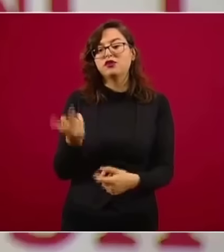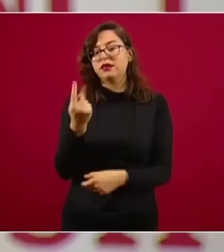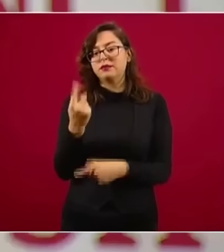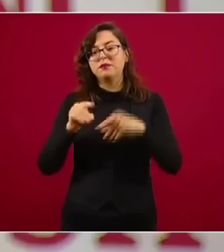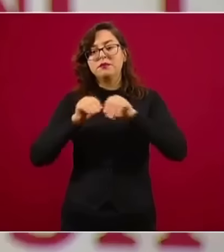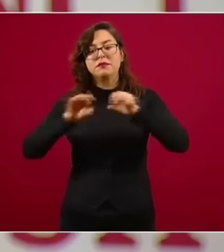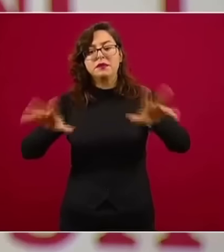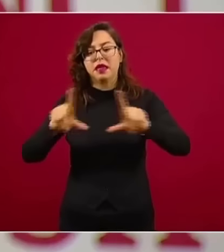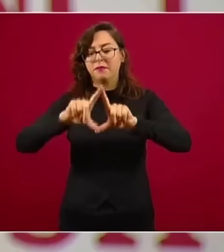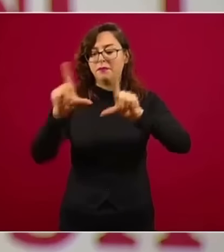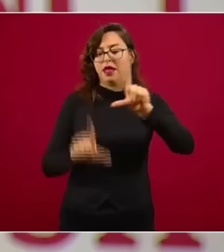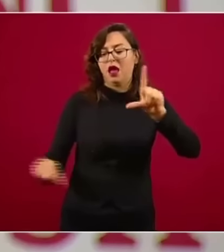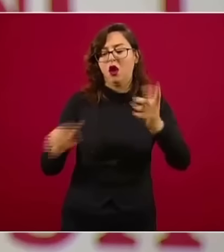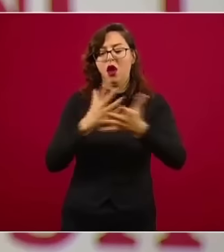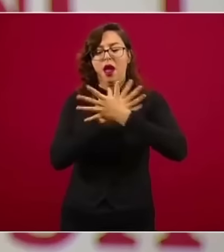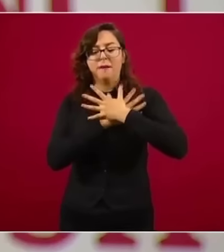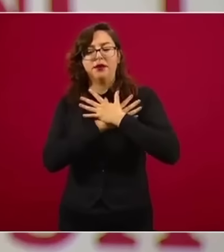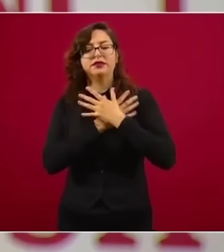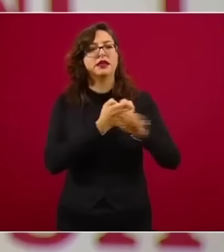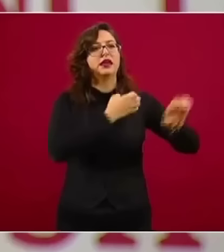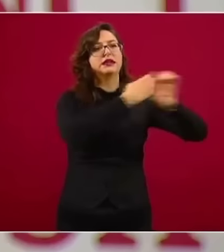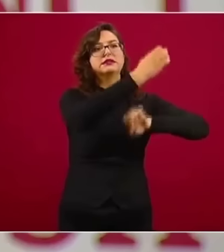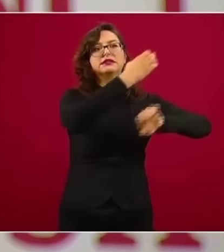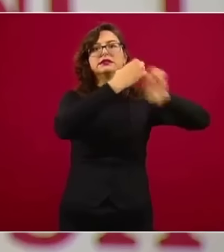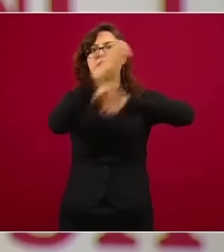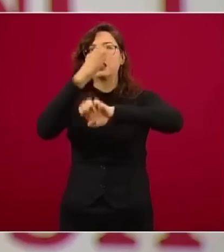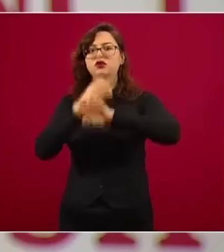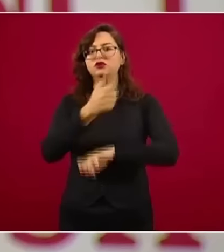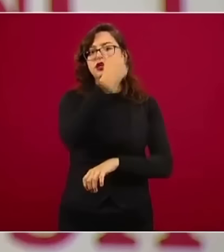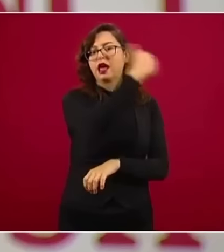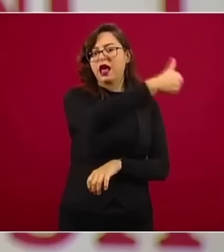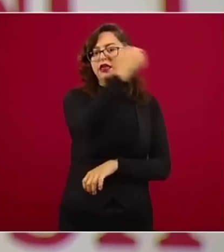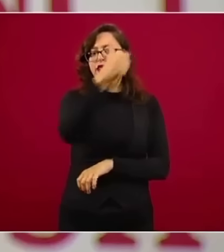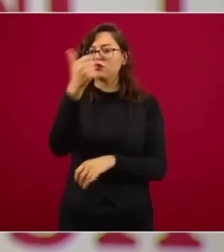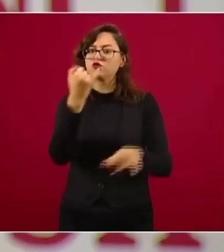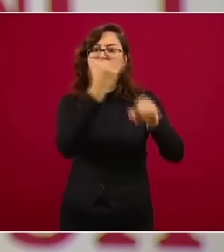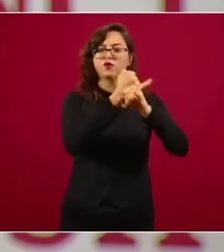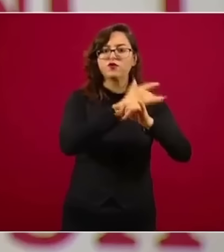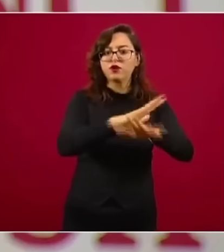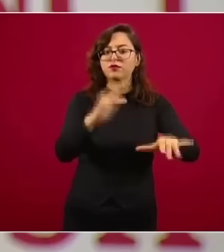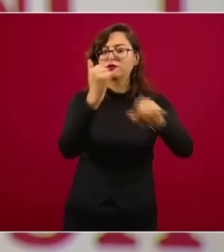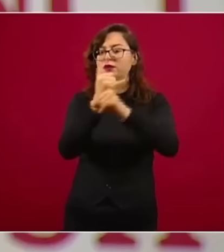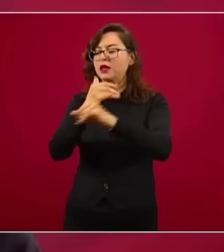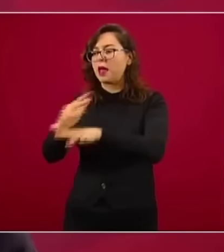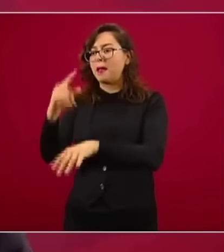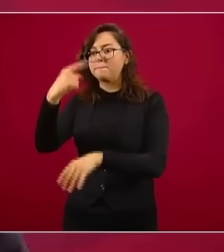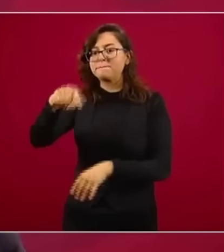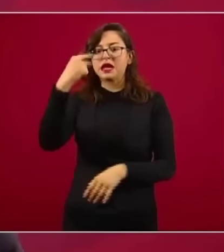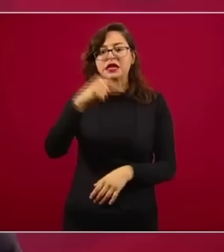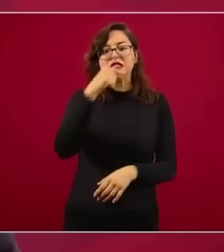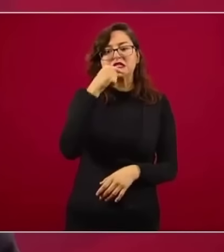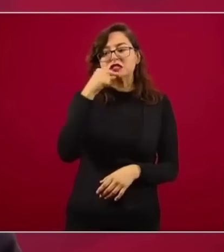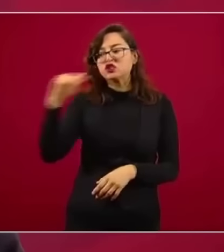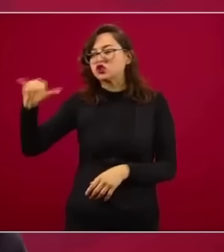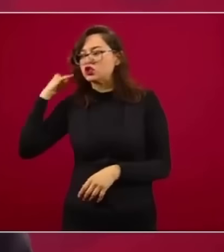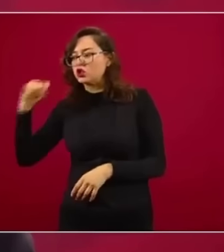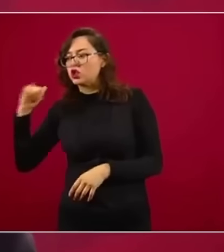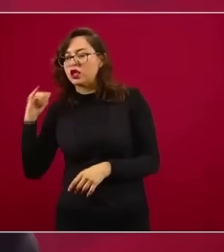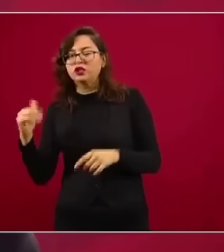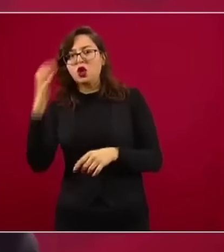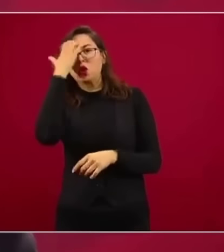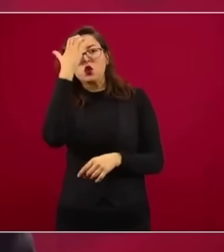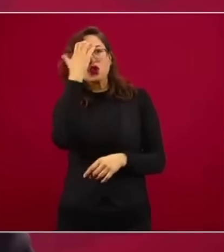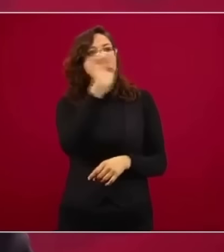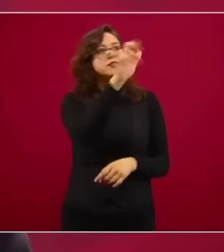con contenidos de cada uno de los estados de la República, para que en todo el país los niños de Yucatán conozcan Chihuahua, los niños